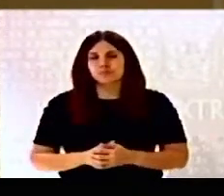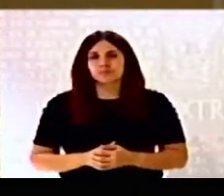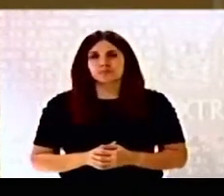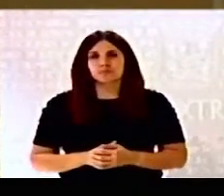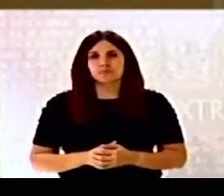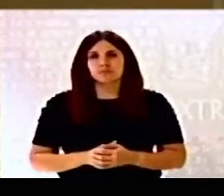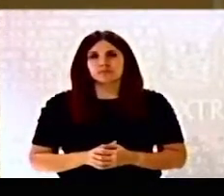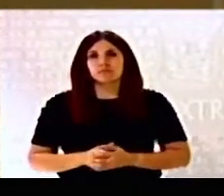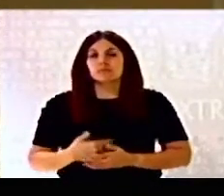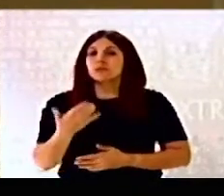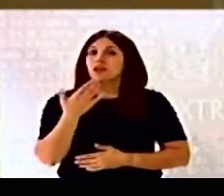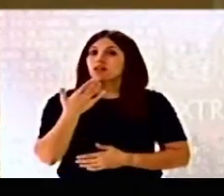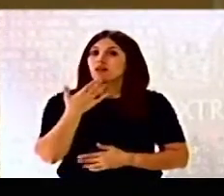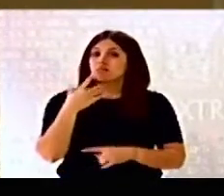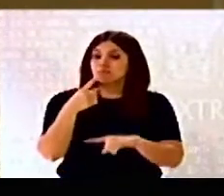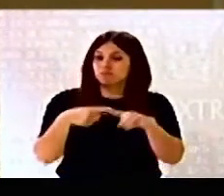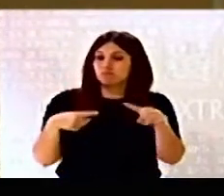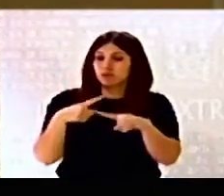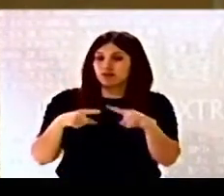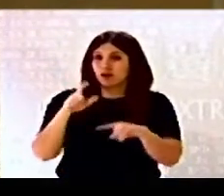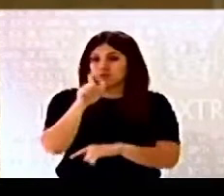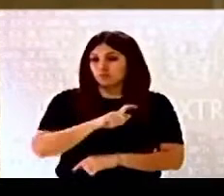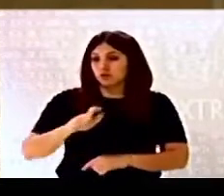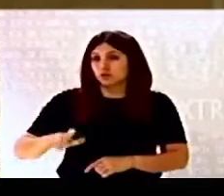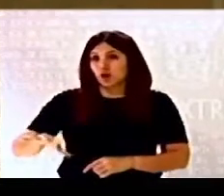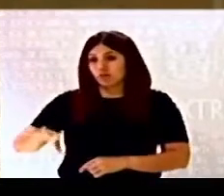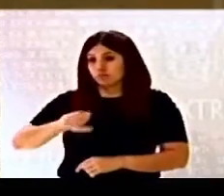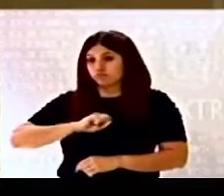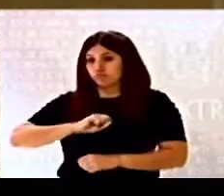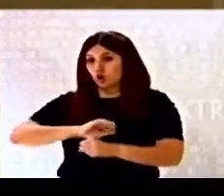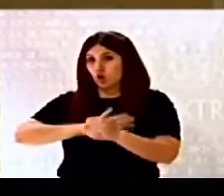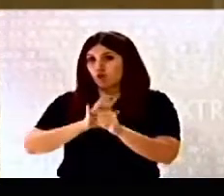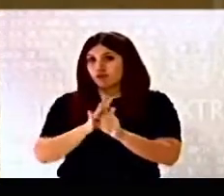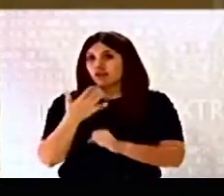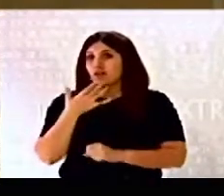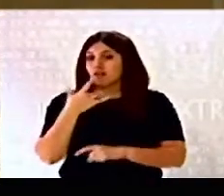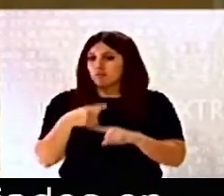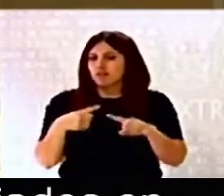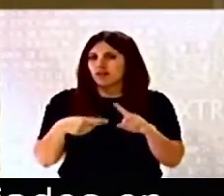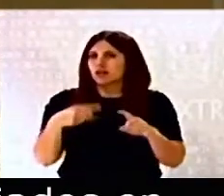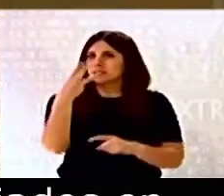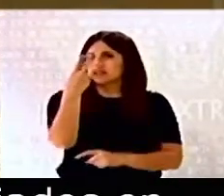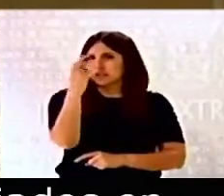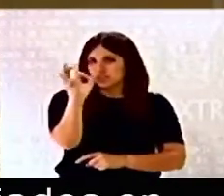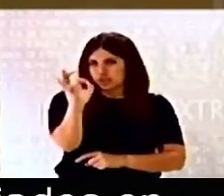La edad media de los contagiados en nuestra comunidad autónoma está en los 30 años,